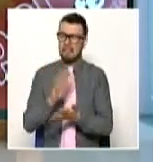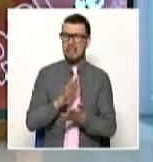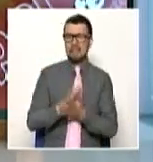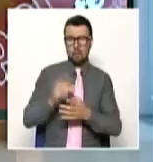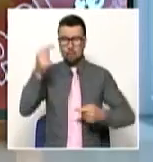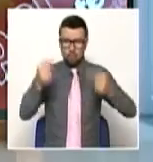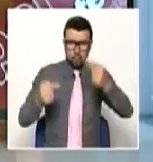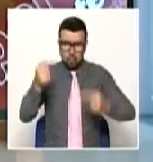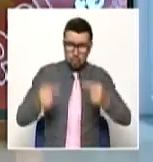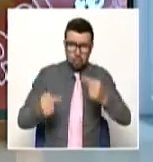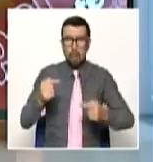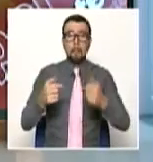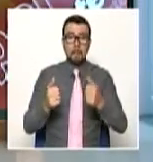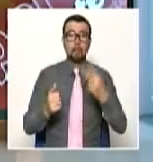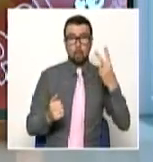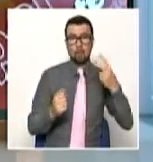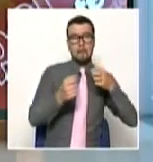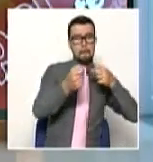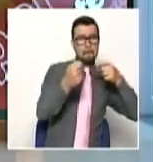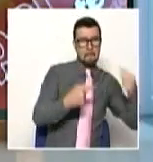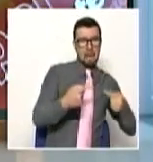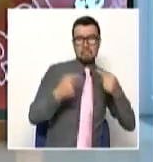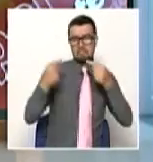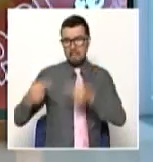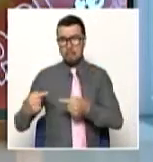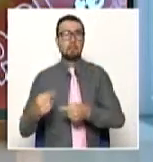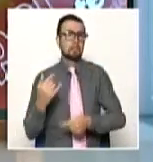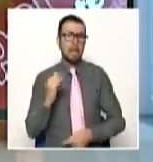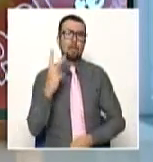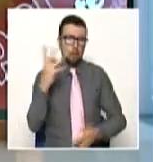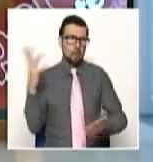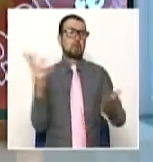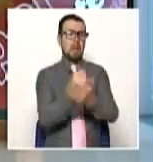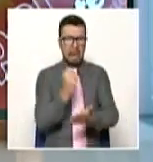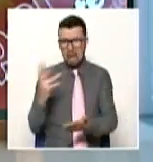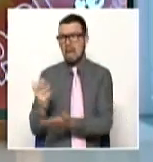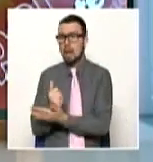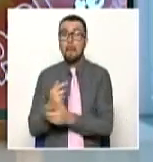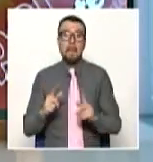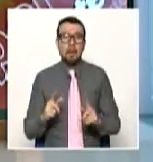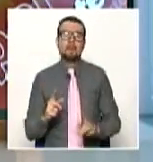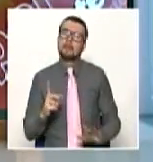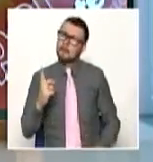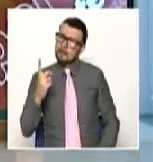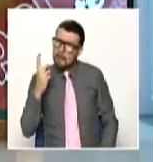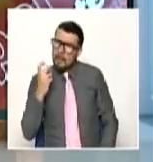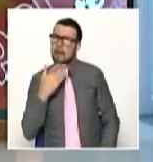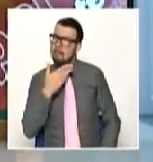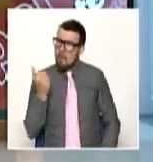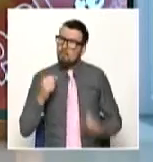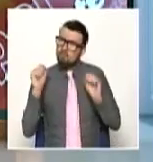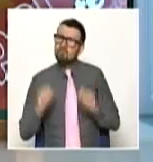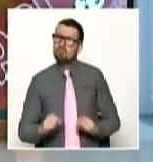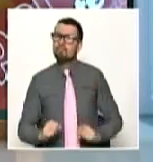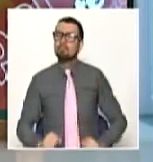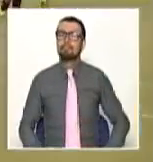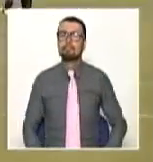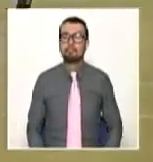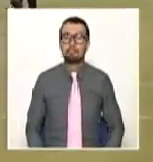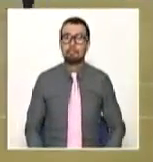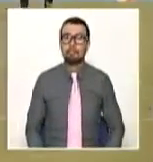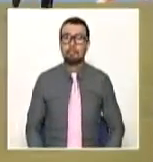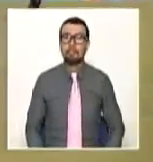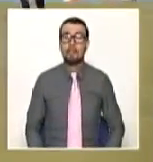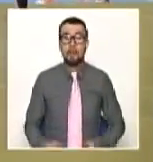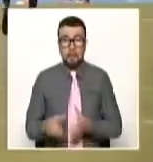sus jugadores en las dos primeras fechas del torneo. De hecho, han ganado los dos partidos, pero considera que aún hay aspectos para mejorar. El